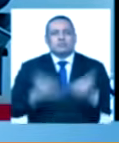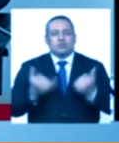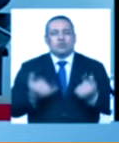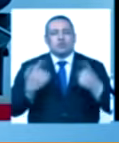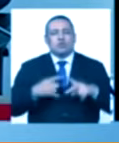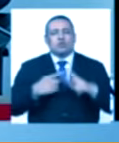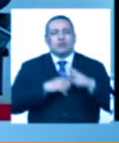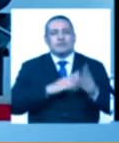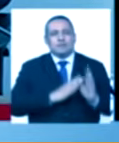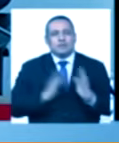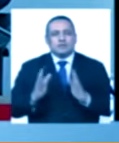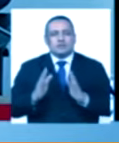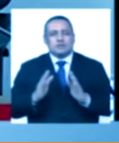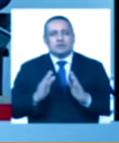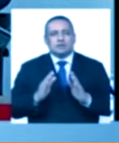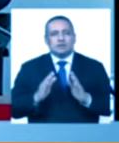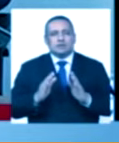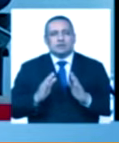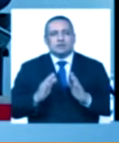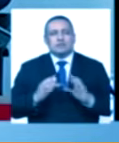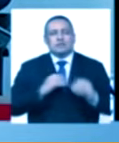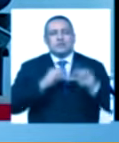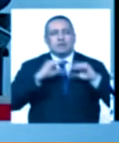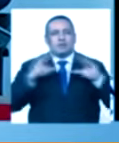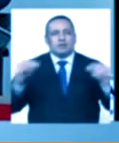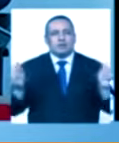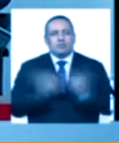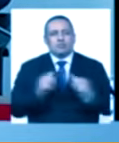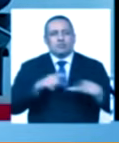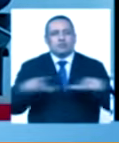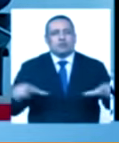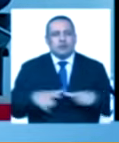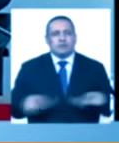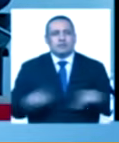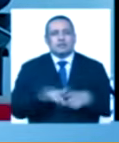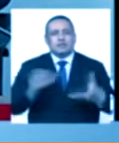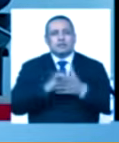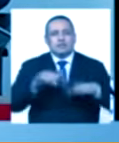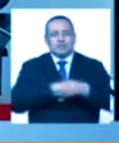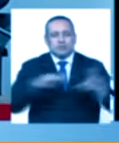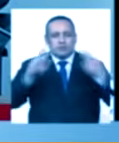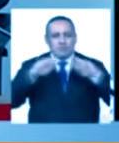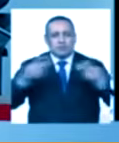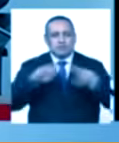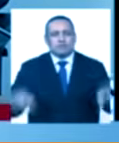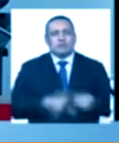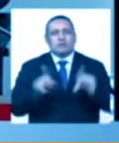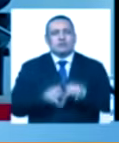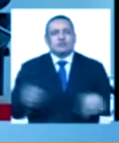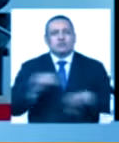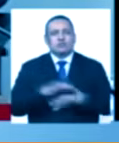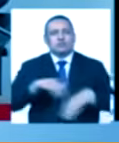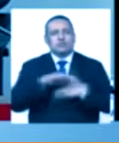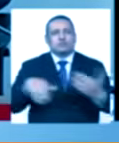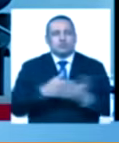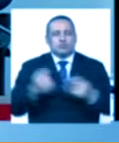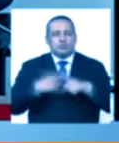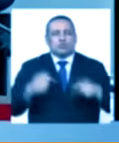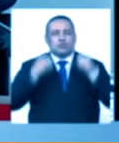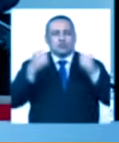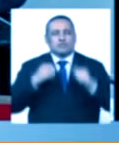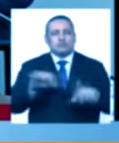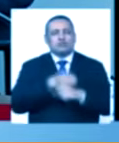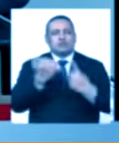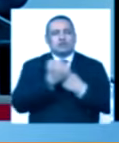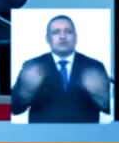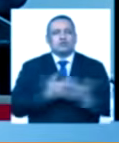se procede, ya se rumoreaba por los pasillos que estamos con las investigaciones sobre las protestas